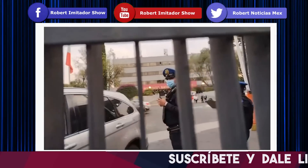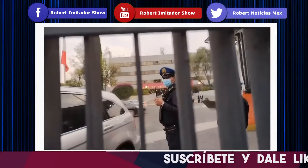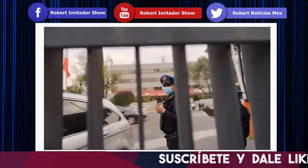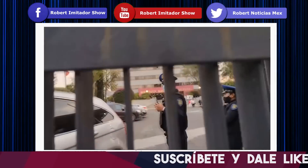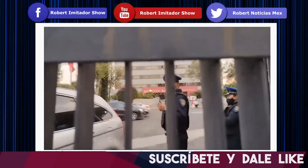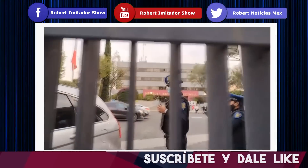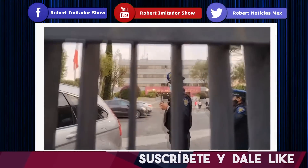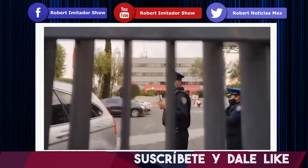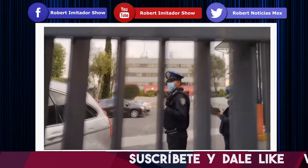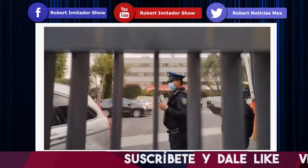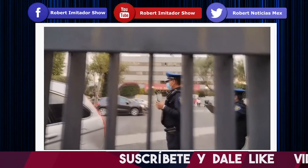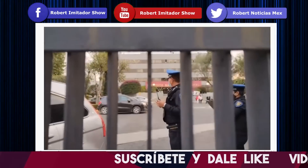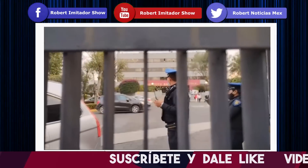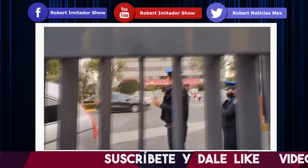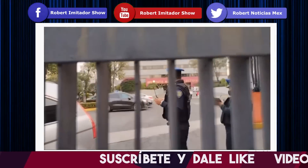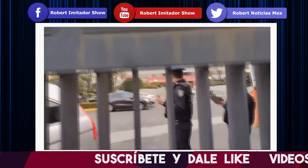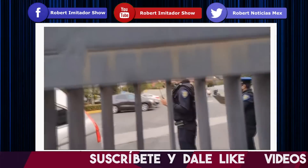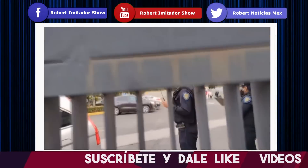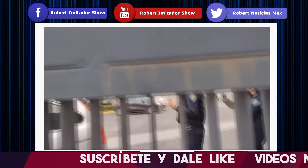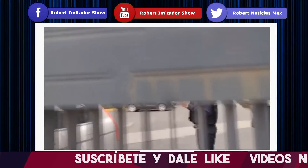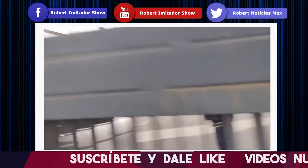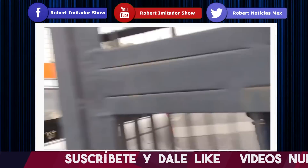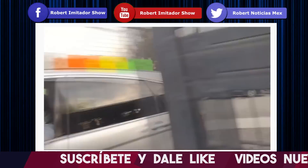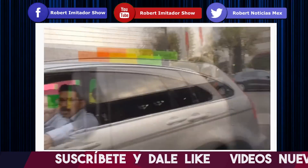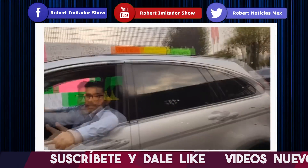favor fue un buen debate